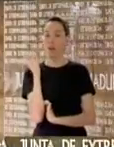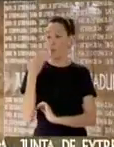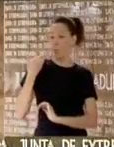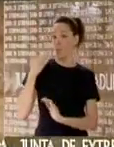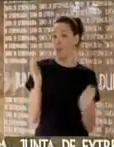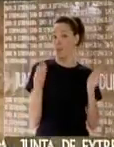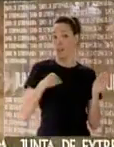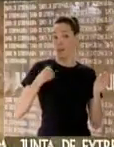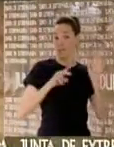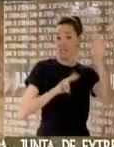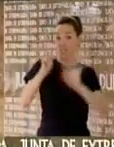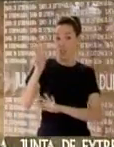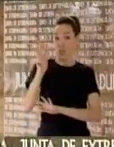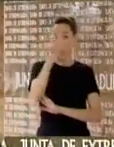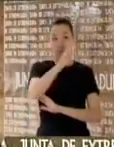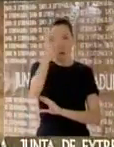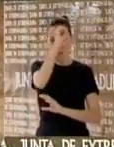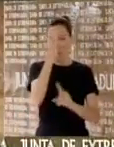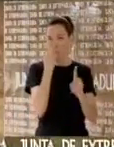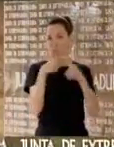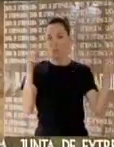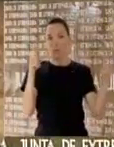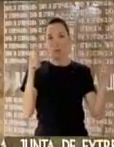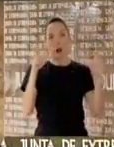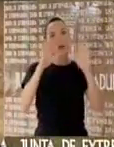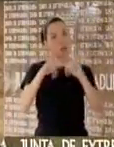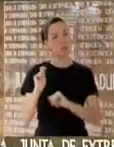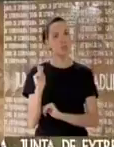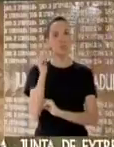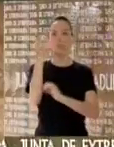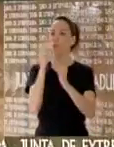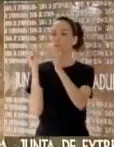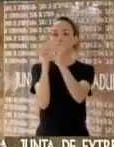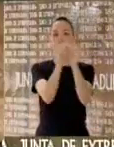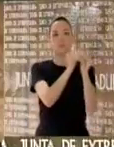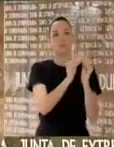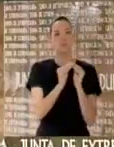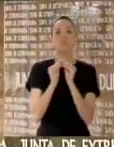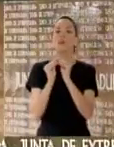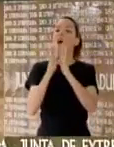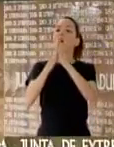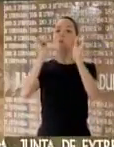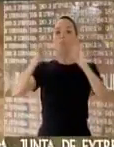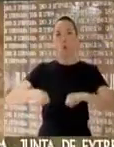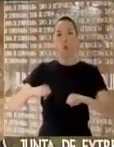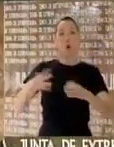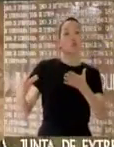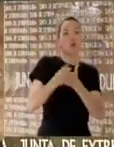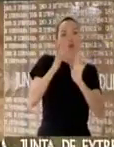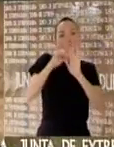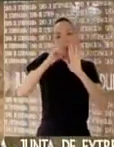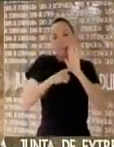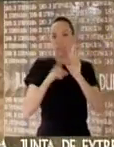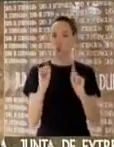que pensaba de manera tan distinta se pusiera de acuerdo porque estuvieran de acuerdo en todo. Es que se pusieron de acuerdo en lo principal, que es la